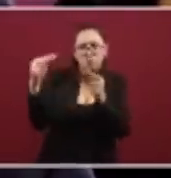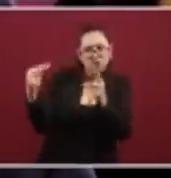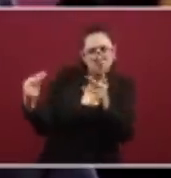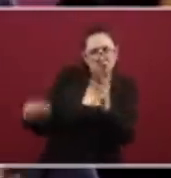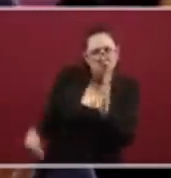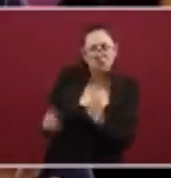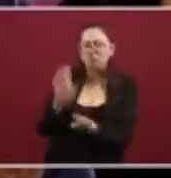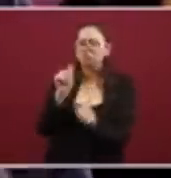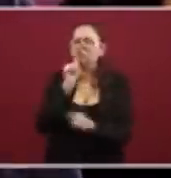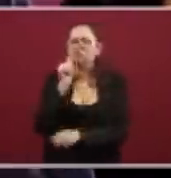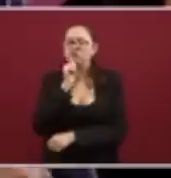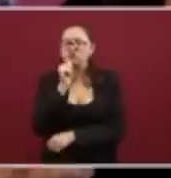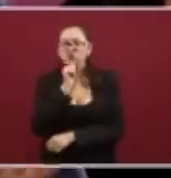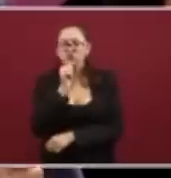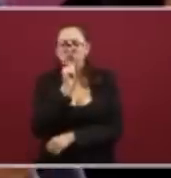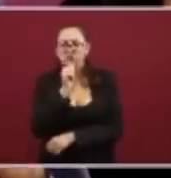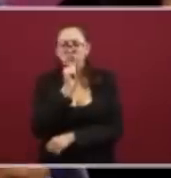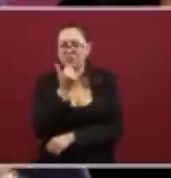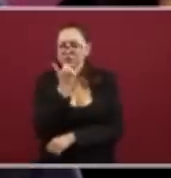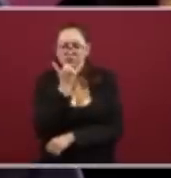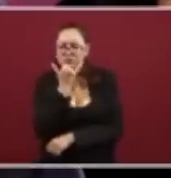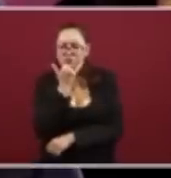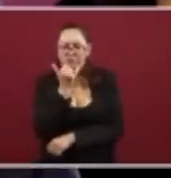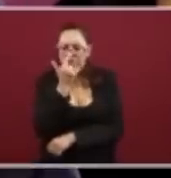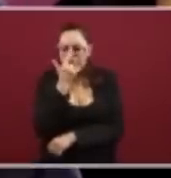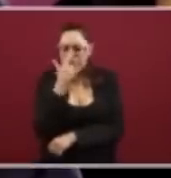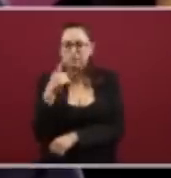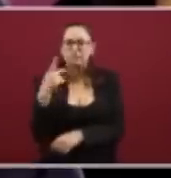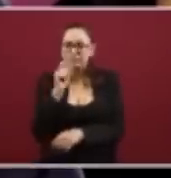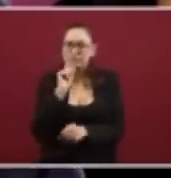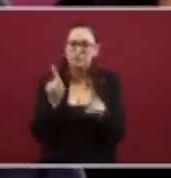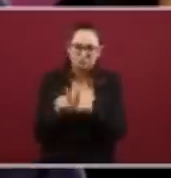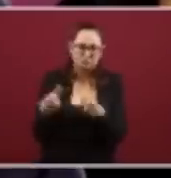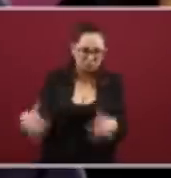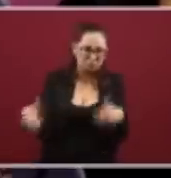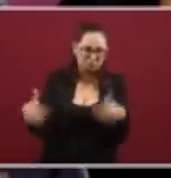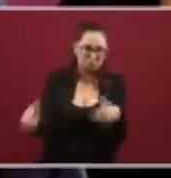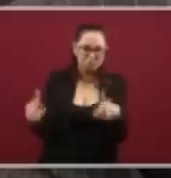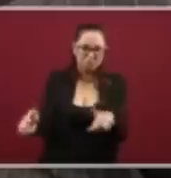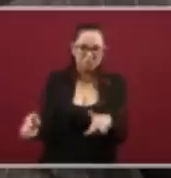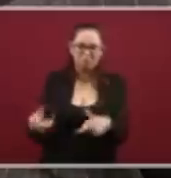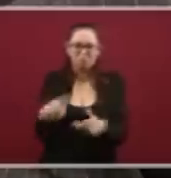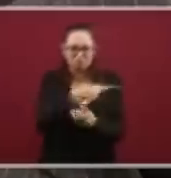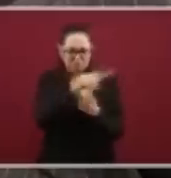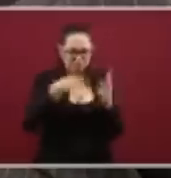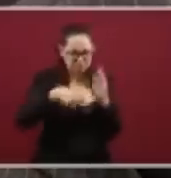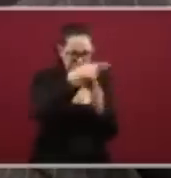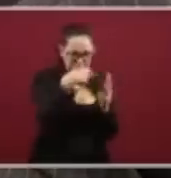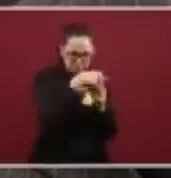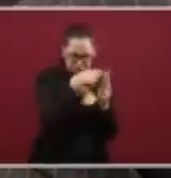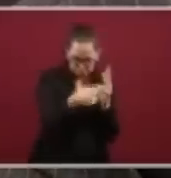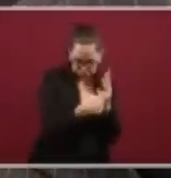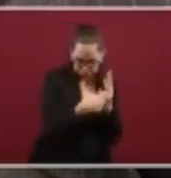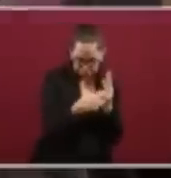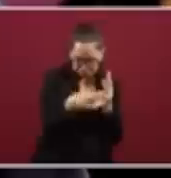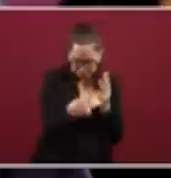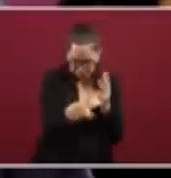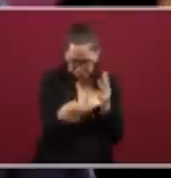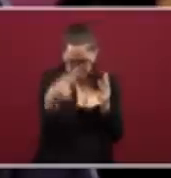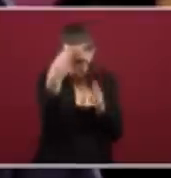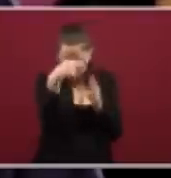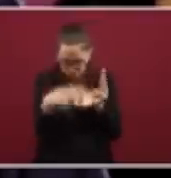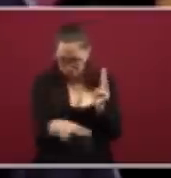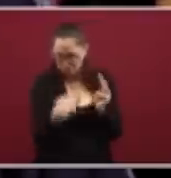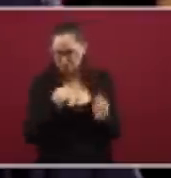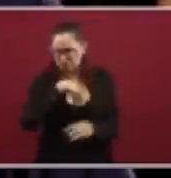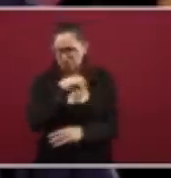son otros de gran dinero que tienen ellos pero con ellos no hemos tenido problemas ahorita con los tres que usted pregunta